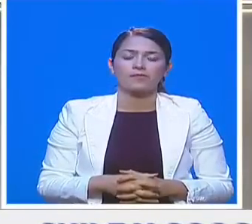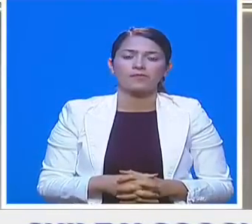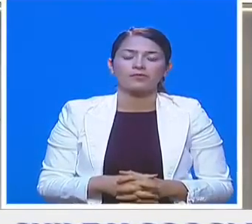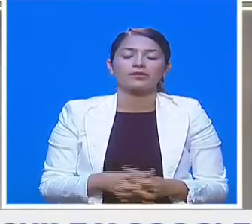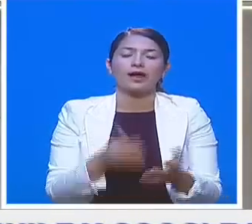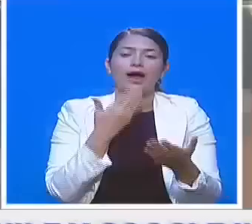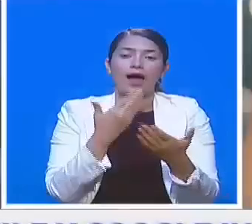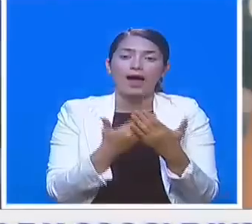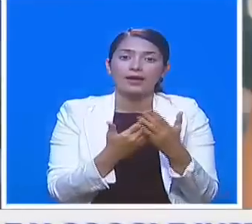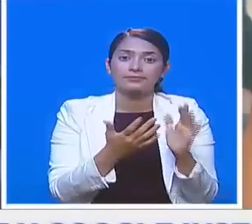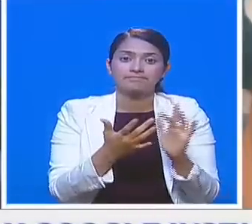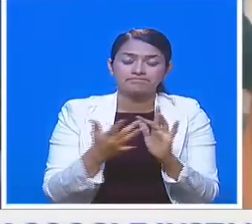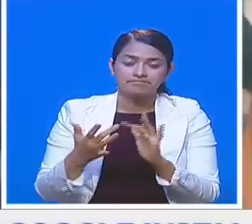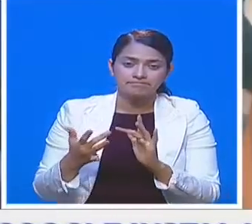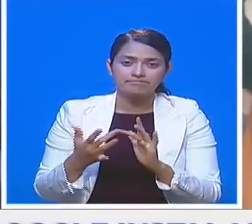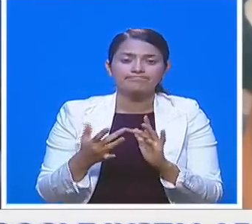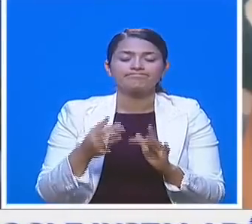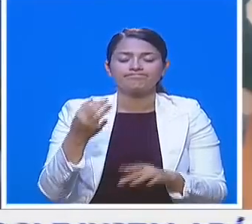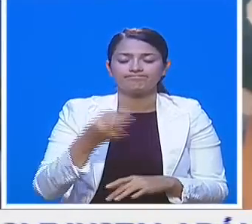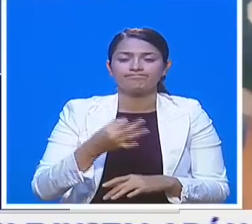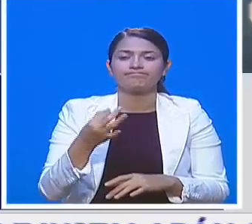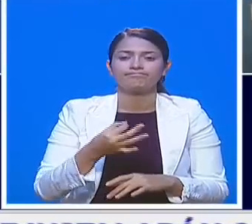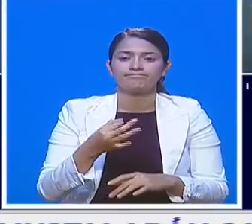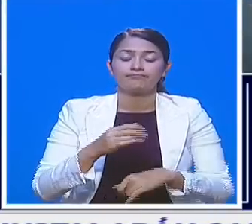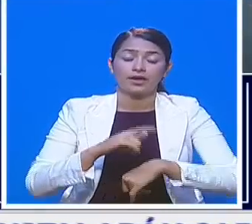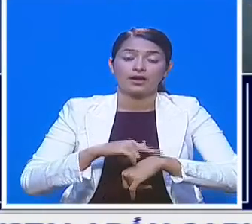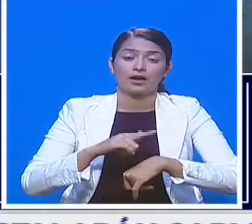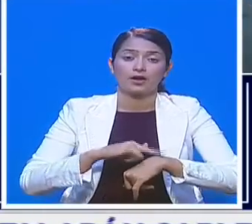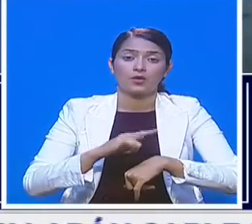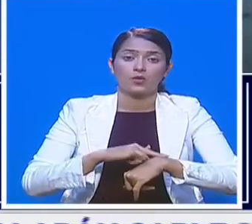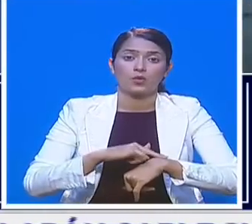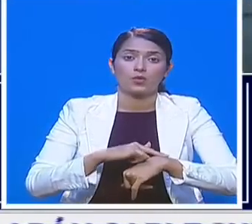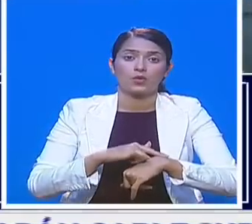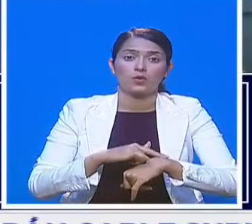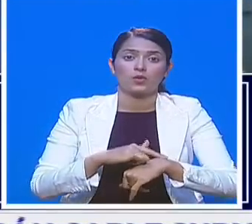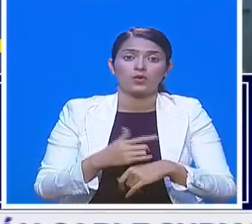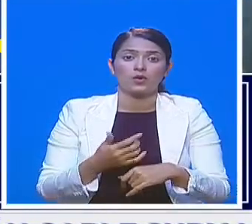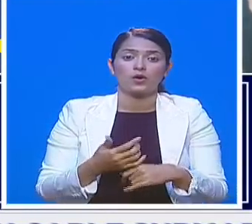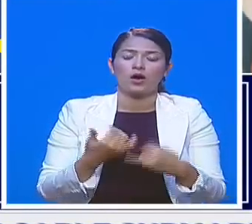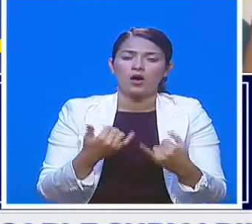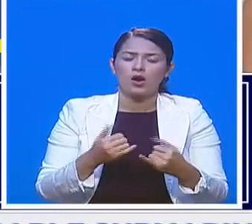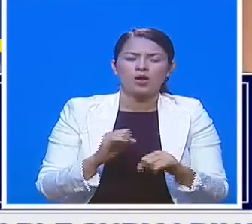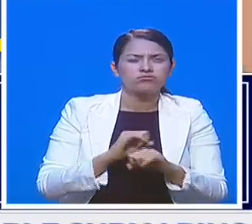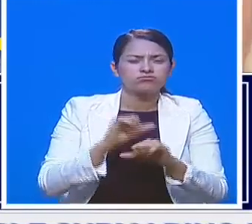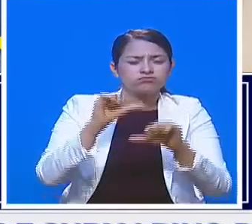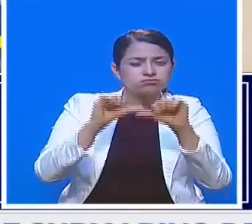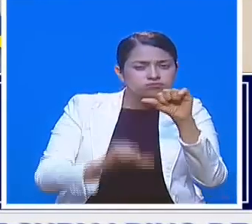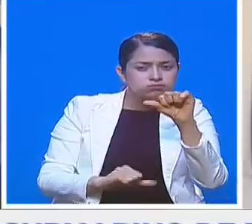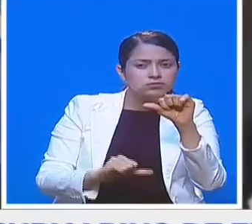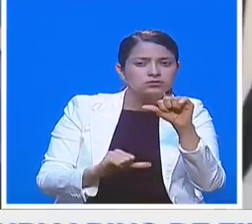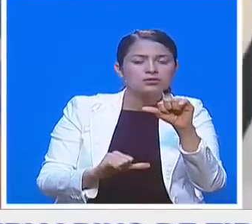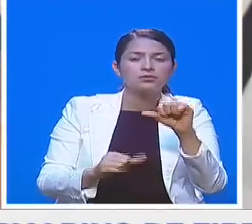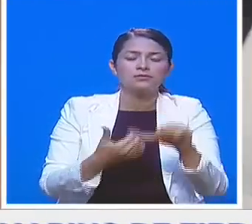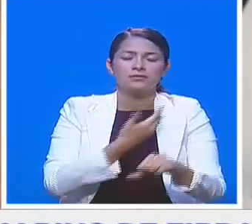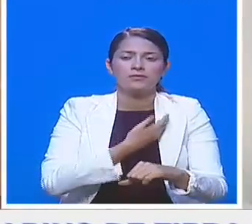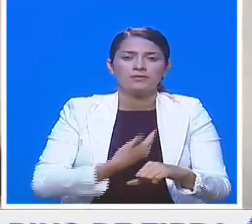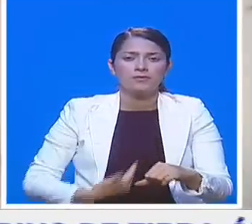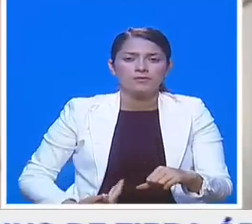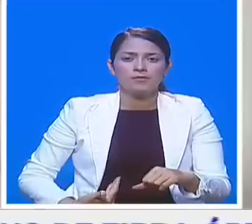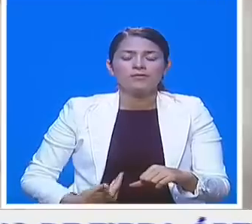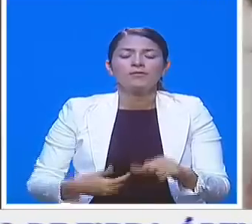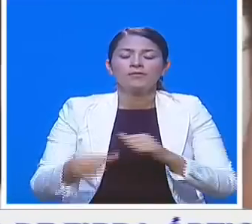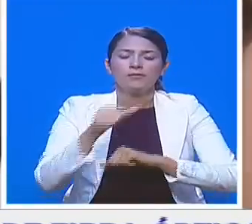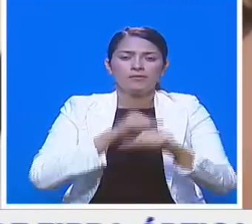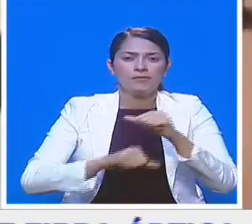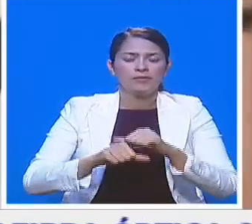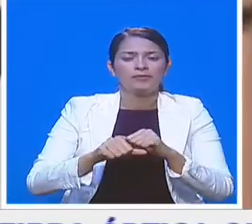Gracias por el contacto, y efectivamente a esta hora vamos a ampliar esta información con la presidenta de la Asociación